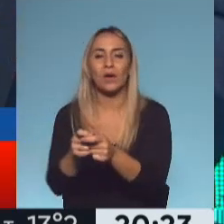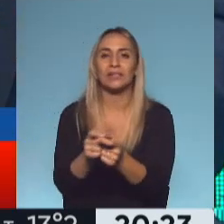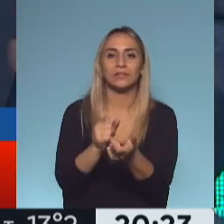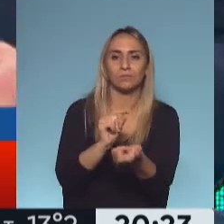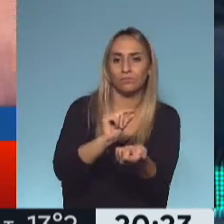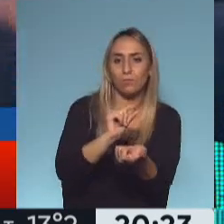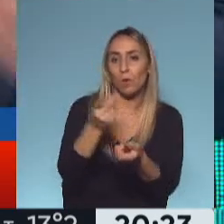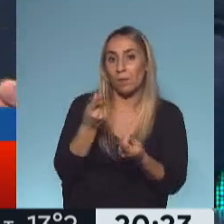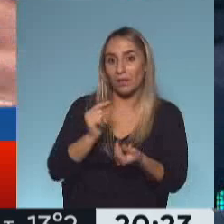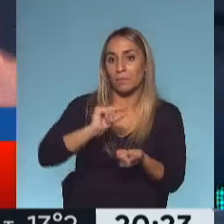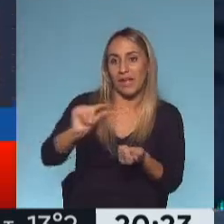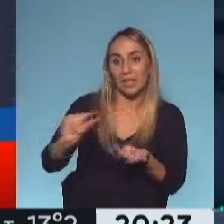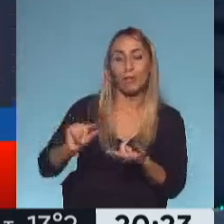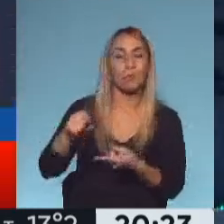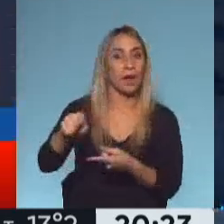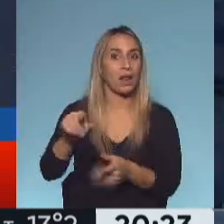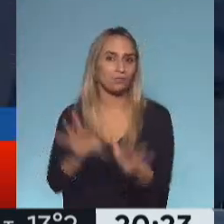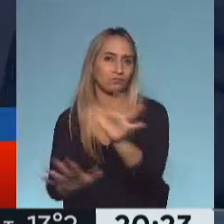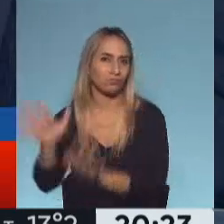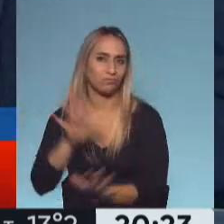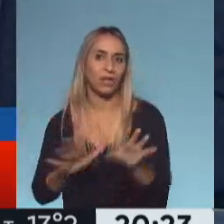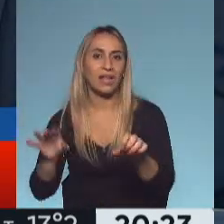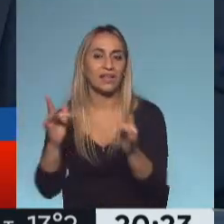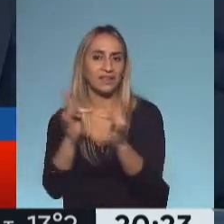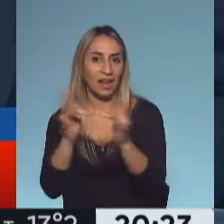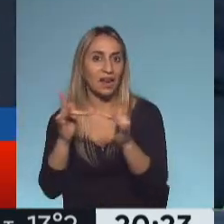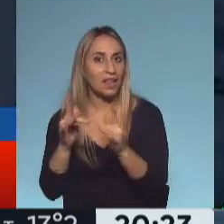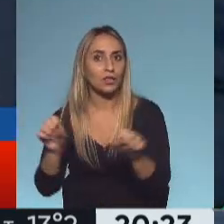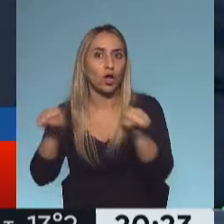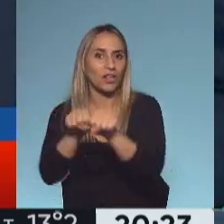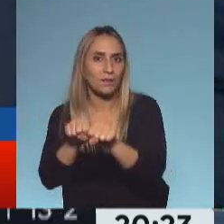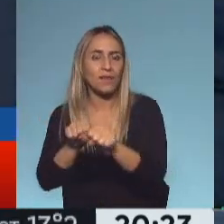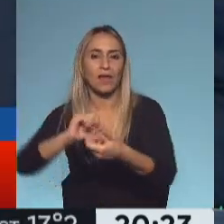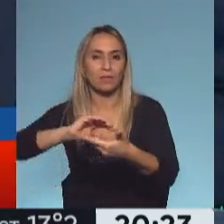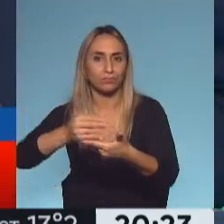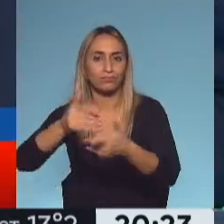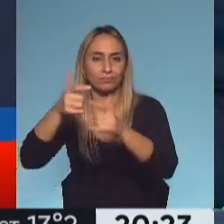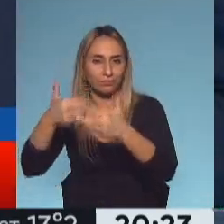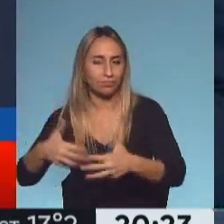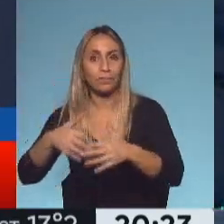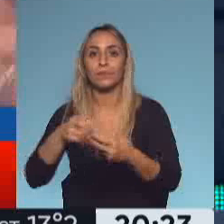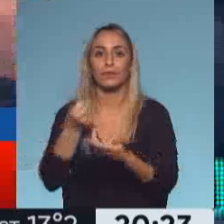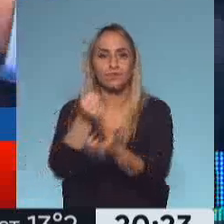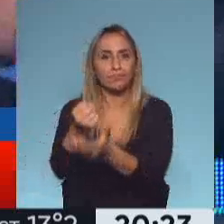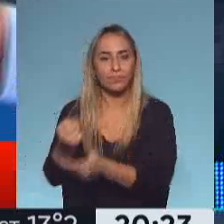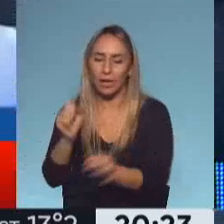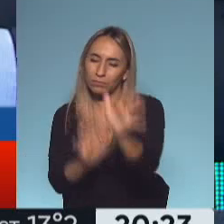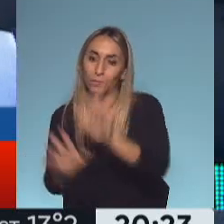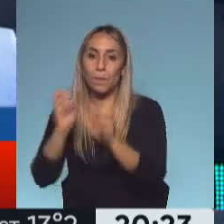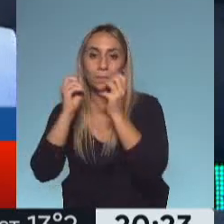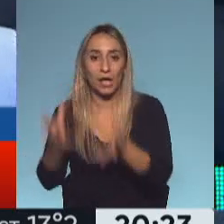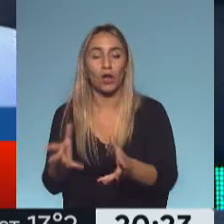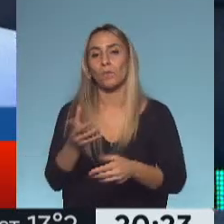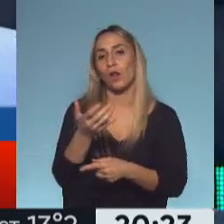la conectividad, que puedan hacer inversiones para mejorar el acceso a la conectividad. Son créditos que van a tener tasas finales, ¿no? Con el